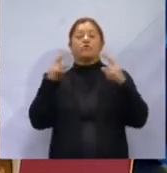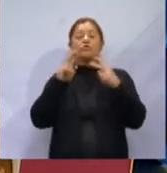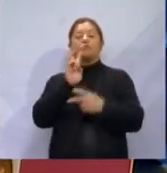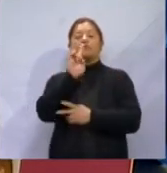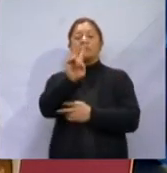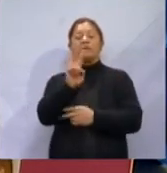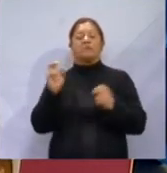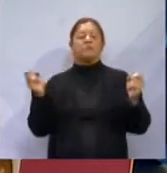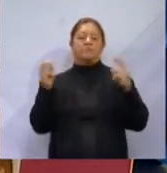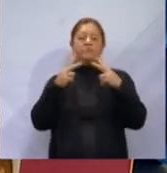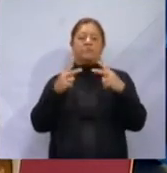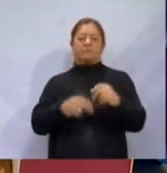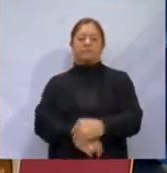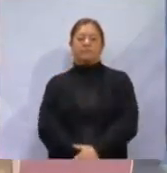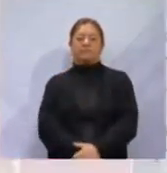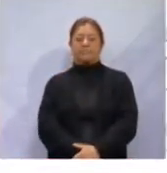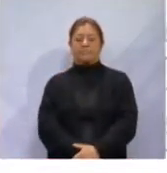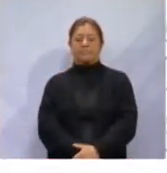Hasta luego.